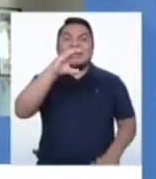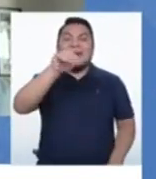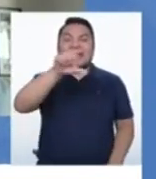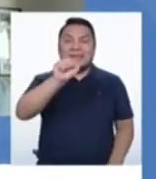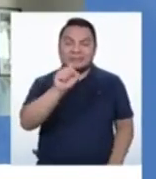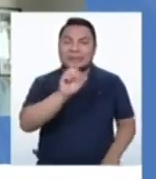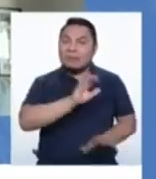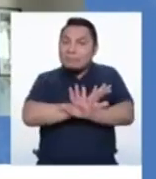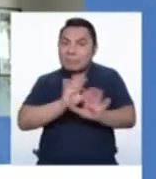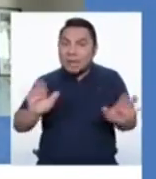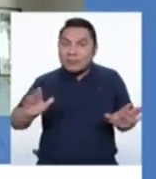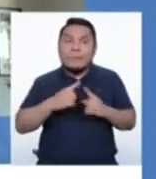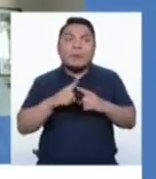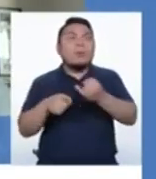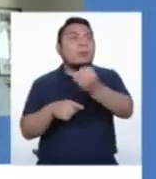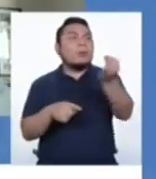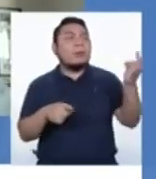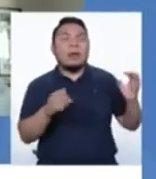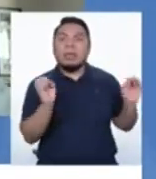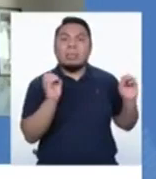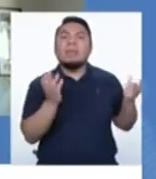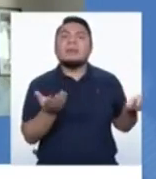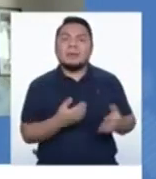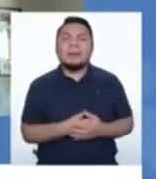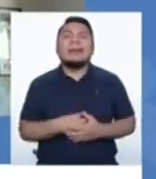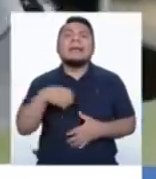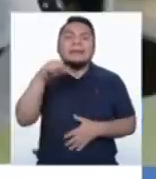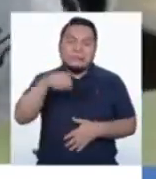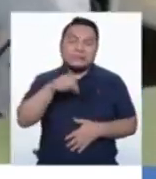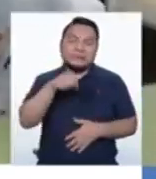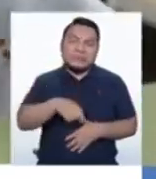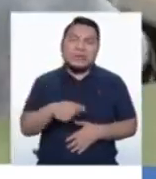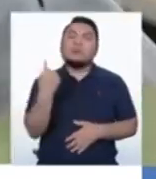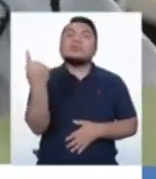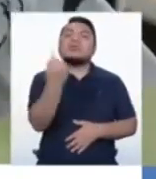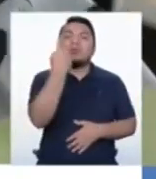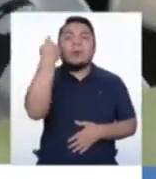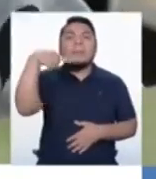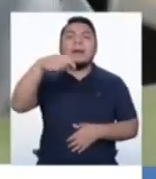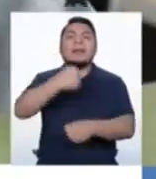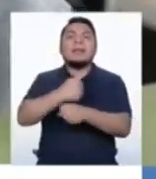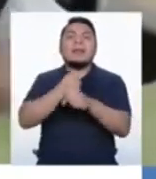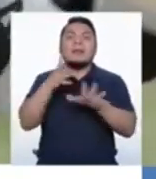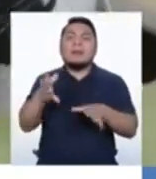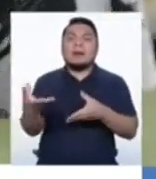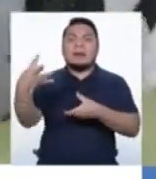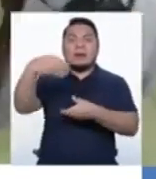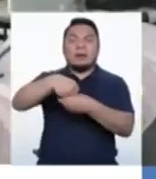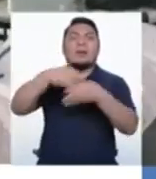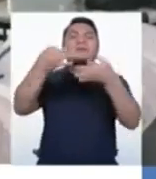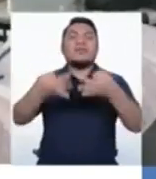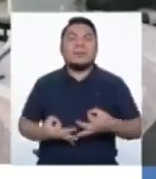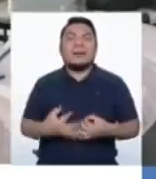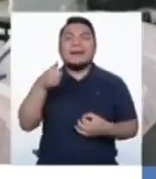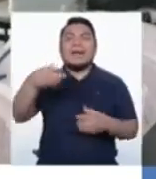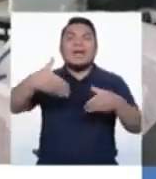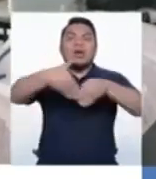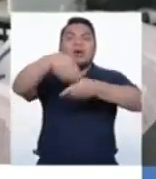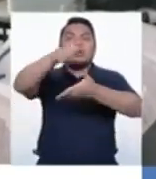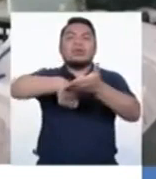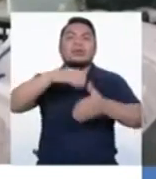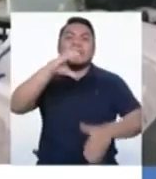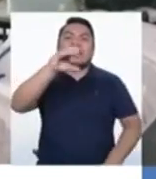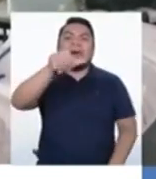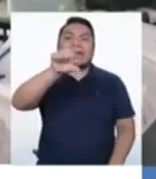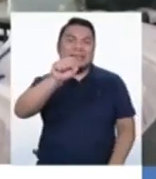CAS. Correcto. Solo aplicaría, de lo que estamos hablando, solo aplicaría para trabajadores que son formales y que por ende se encuentran